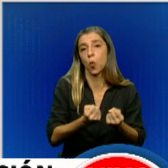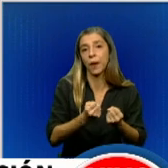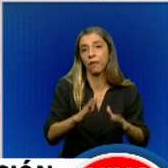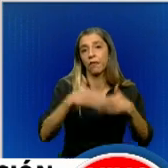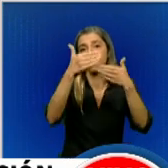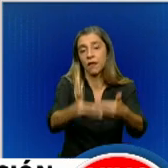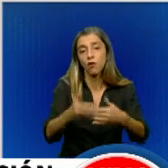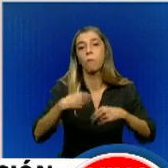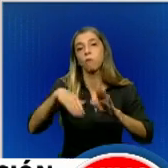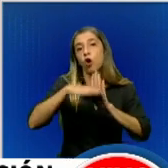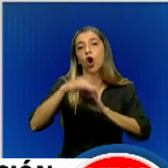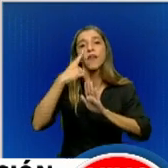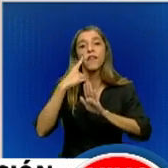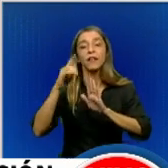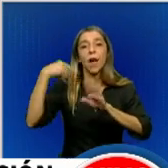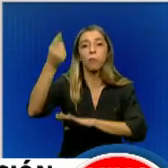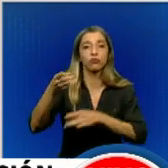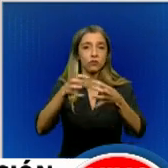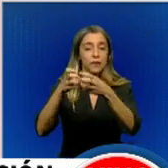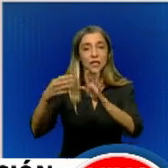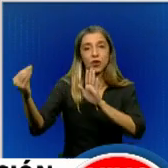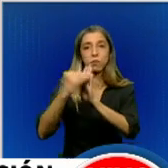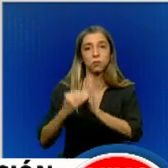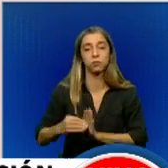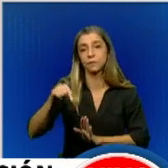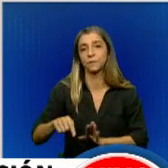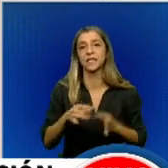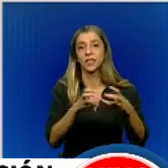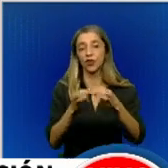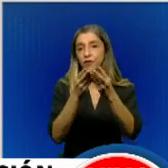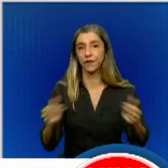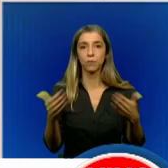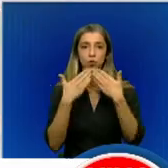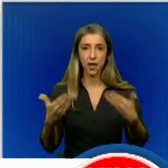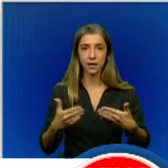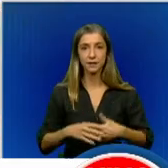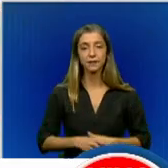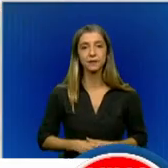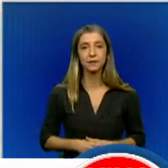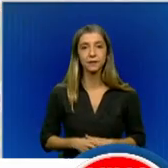orden del día para la siguiente sesión queda levantada la sesión muchas gracias